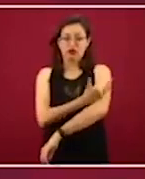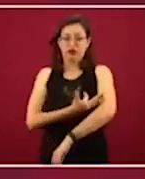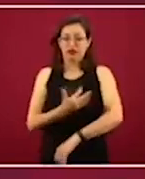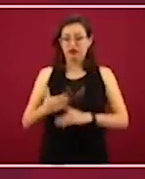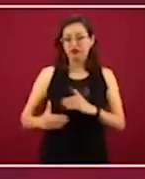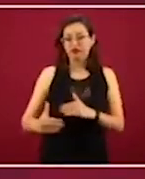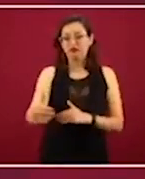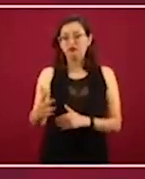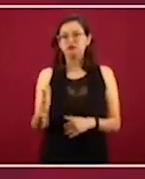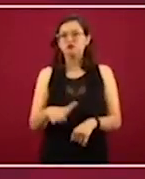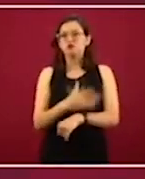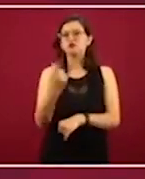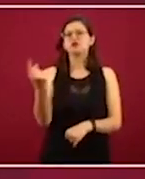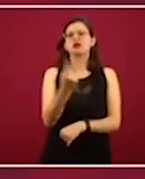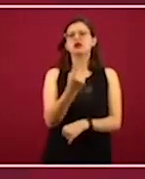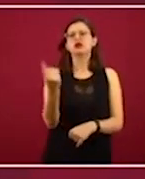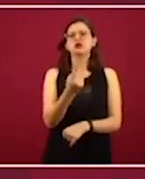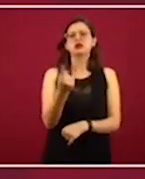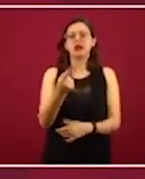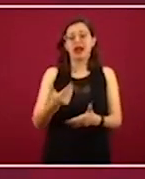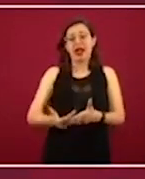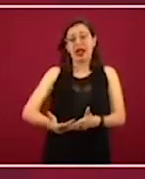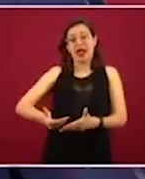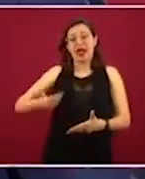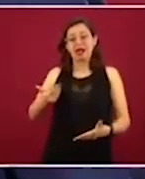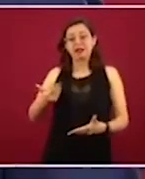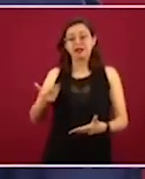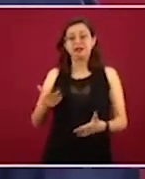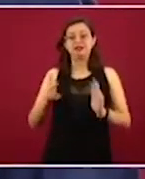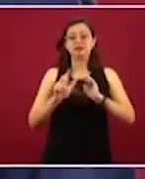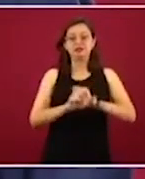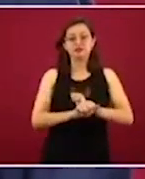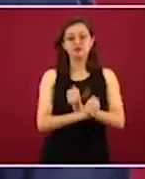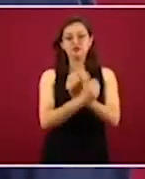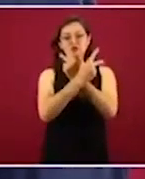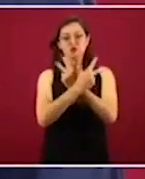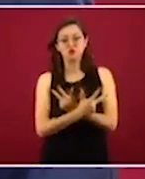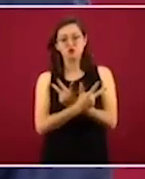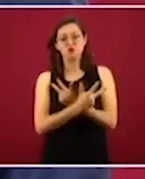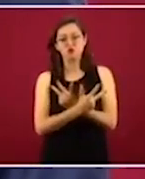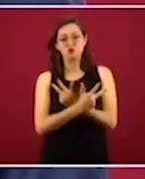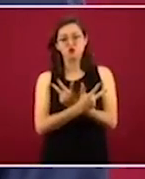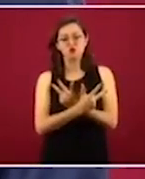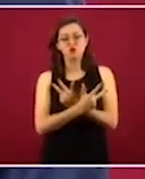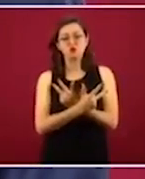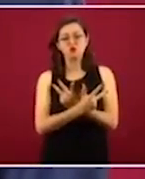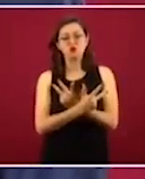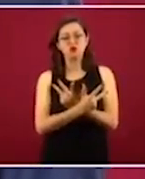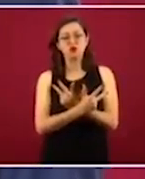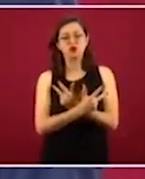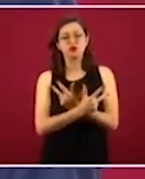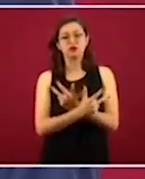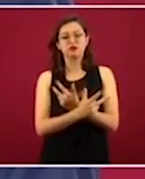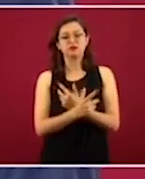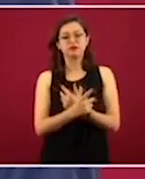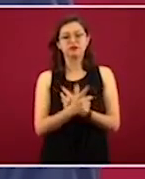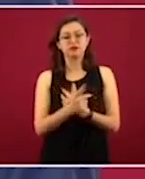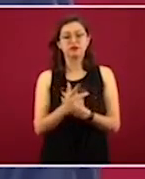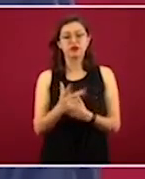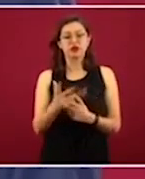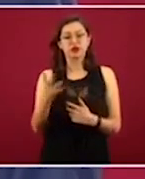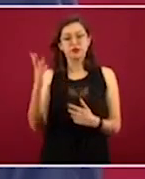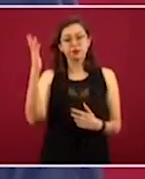tuvimos una teleconferencia con los dirigentes